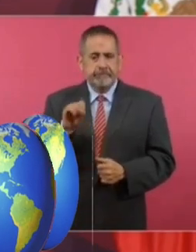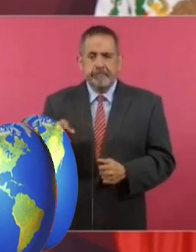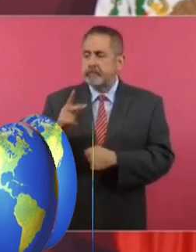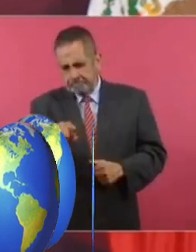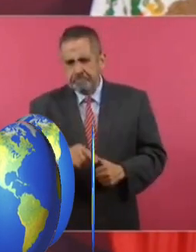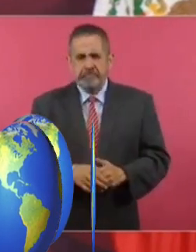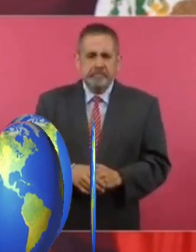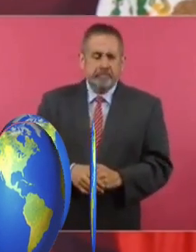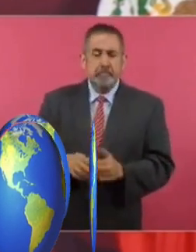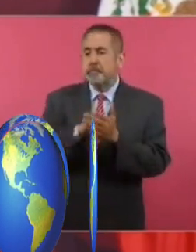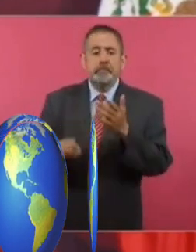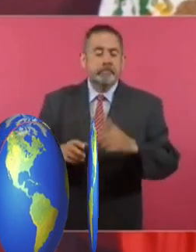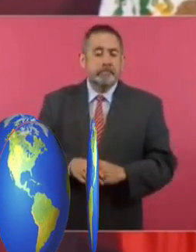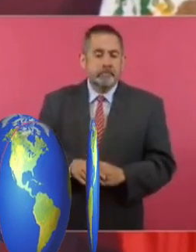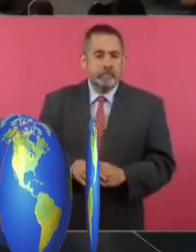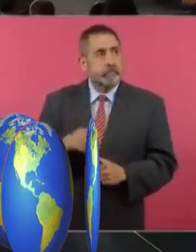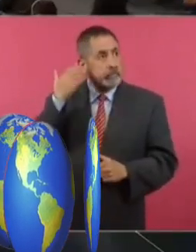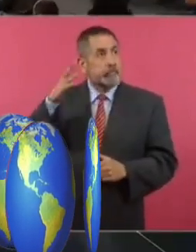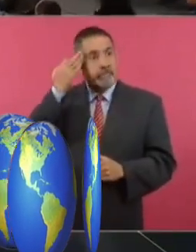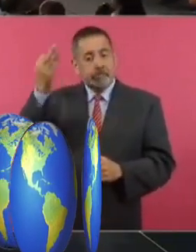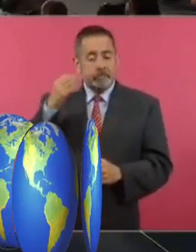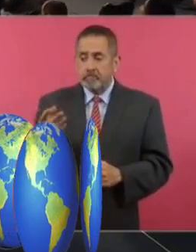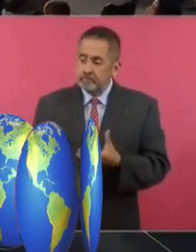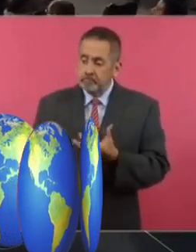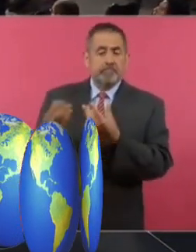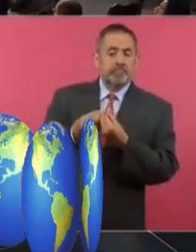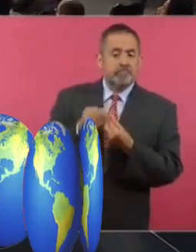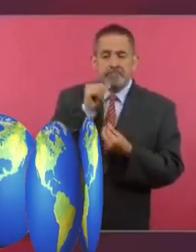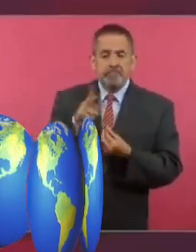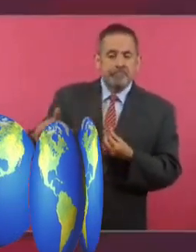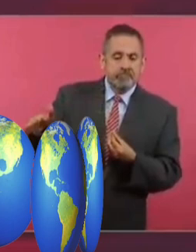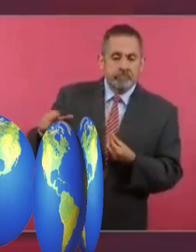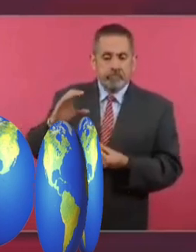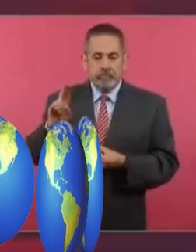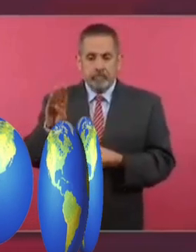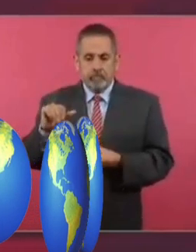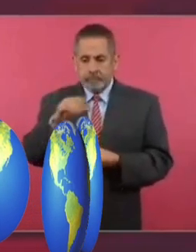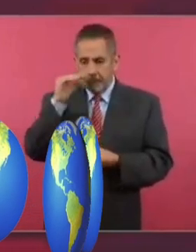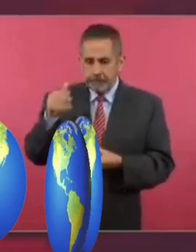excluir a nadie. Por ejemplo, en ese entonces no se incluyó a Cuba.